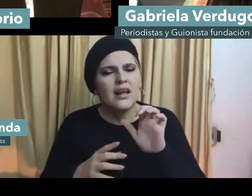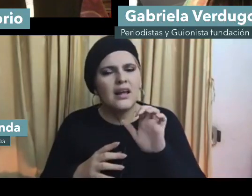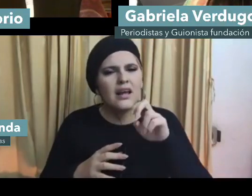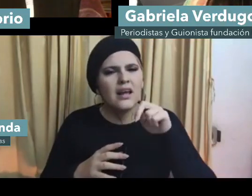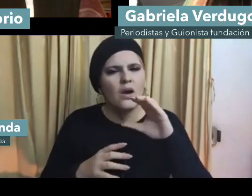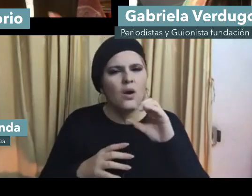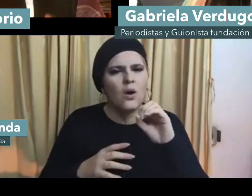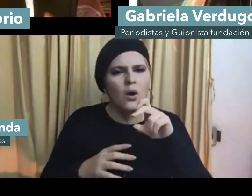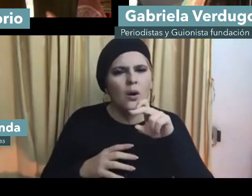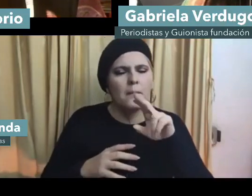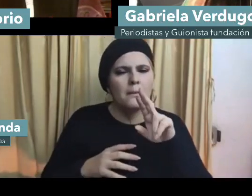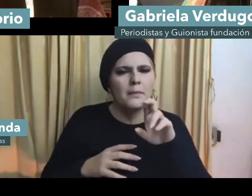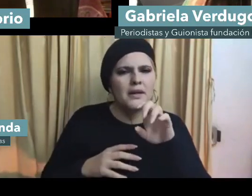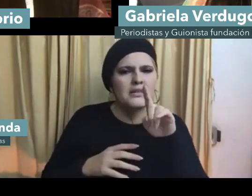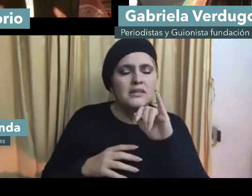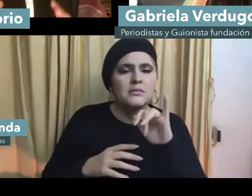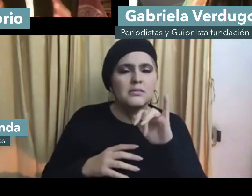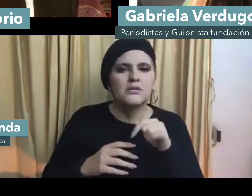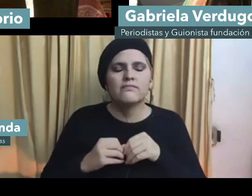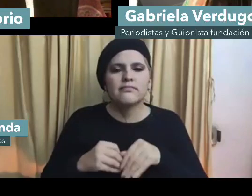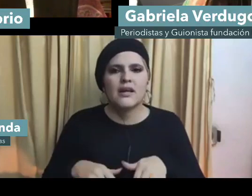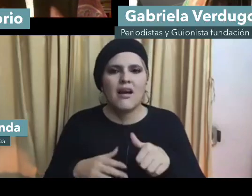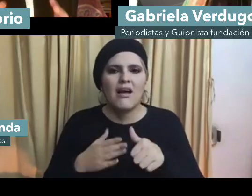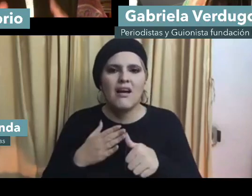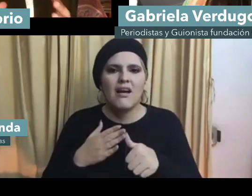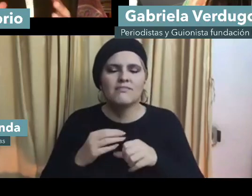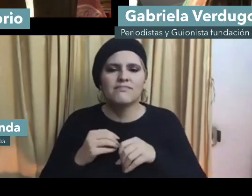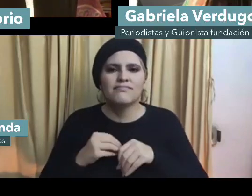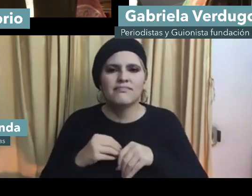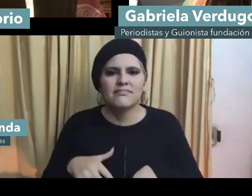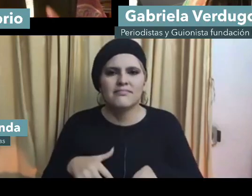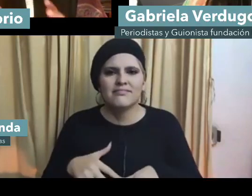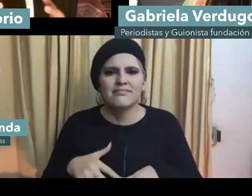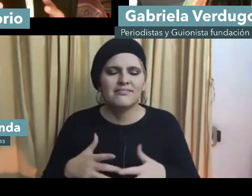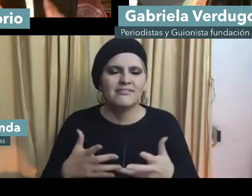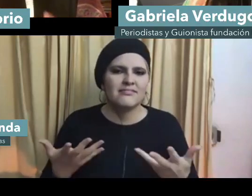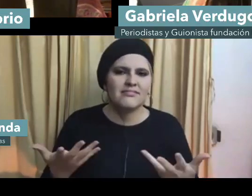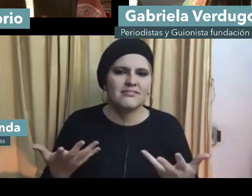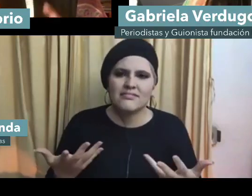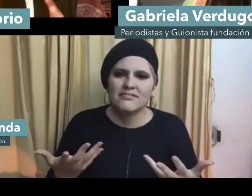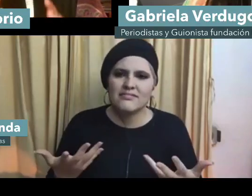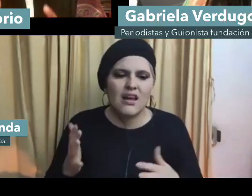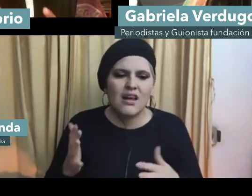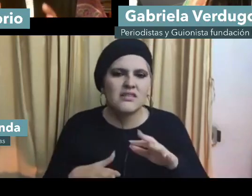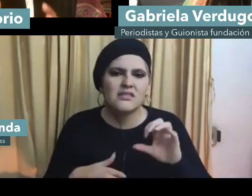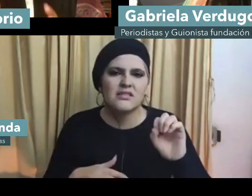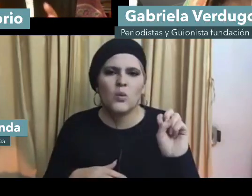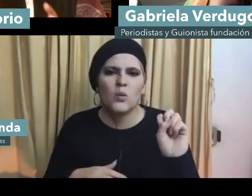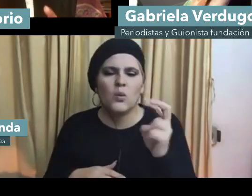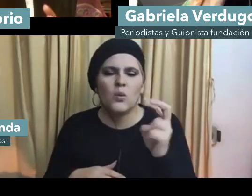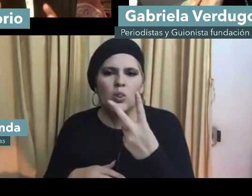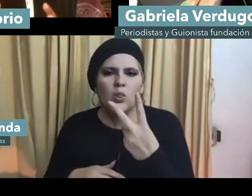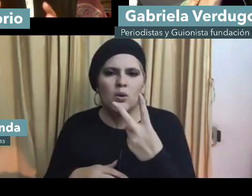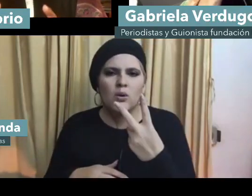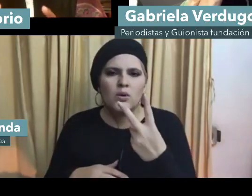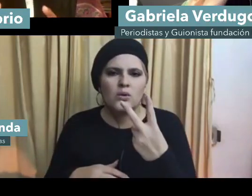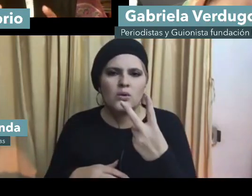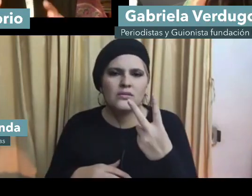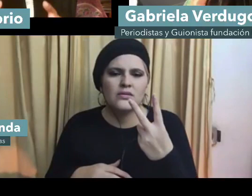caquita, pero es la encopresi muchas veces es secundaria a que ha habido